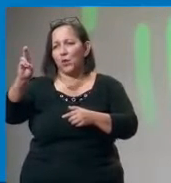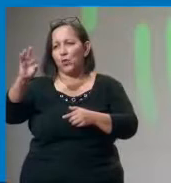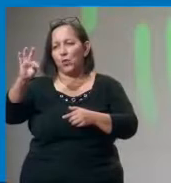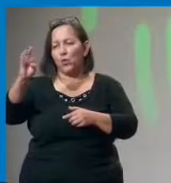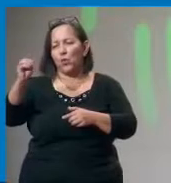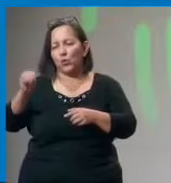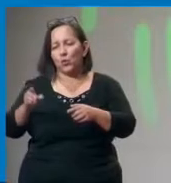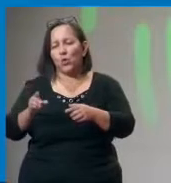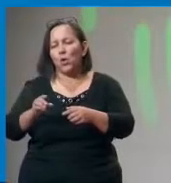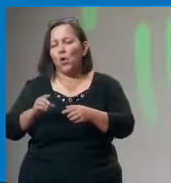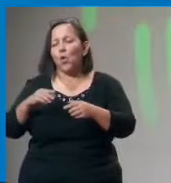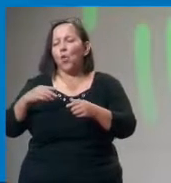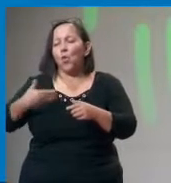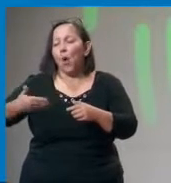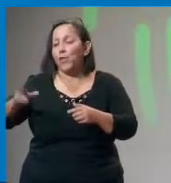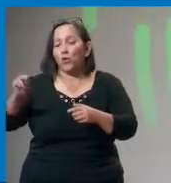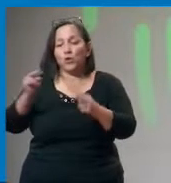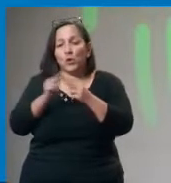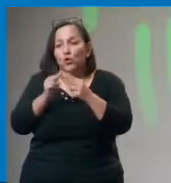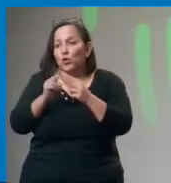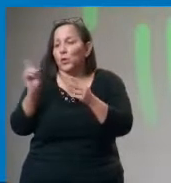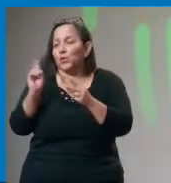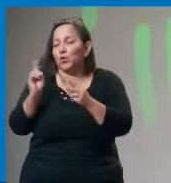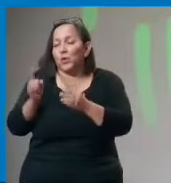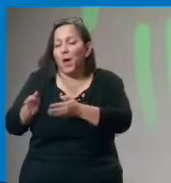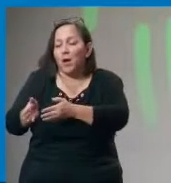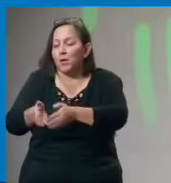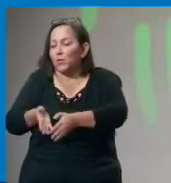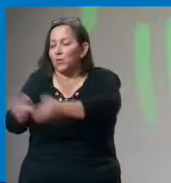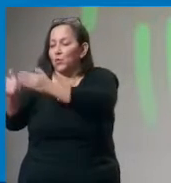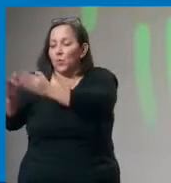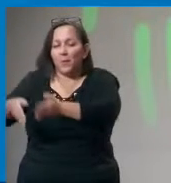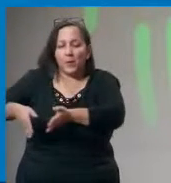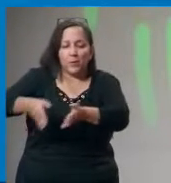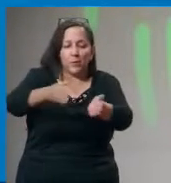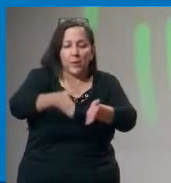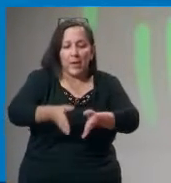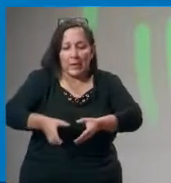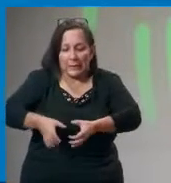dónde va la tubería. Eso es algo que puede ocurrir en algún momento porque hay tuberías muy viejas.